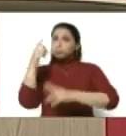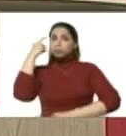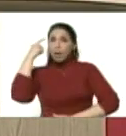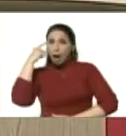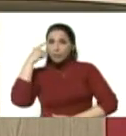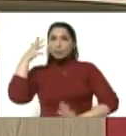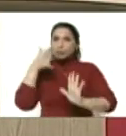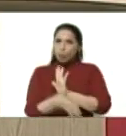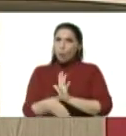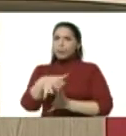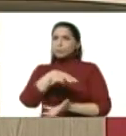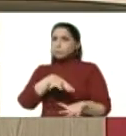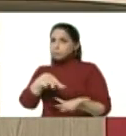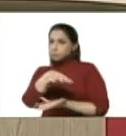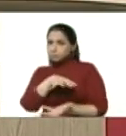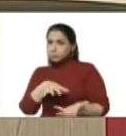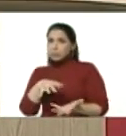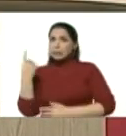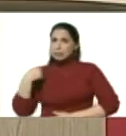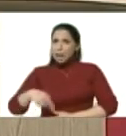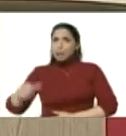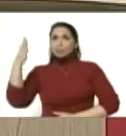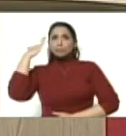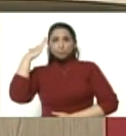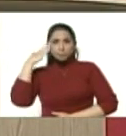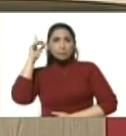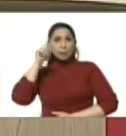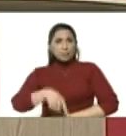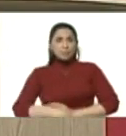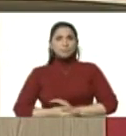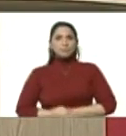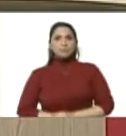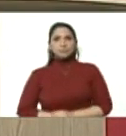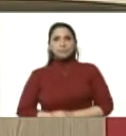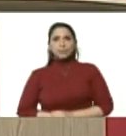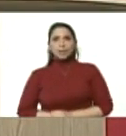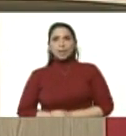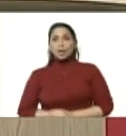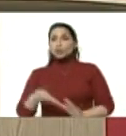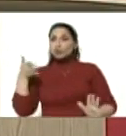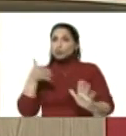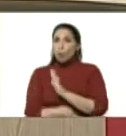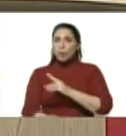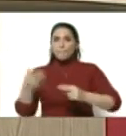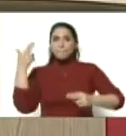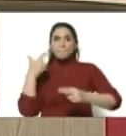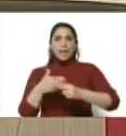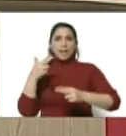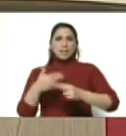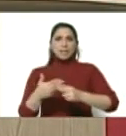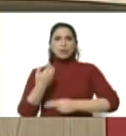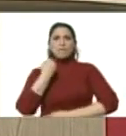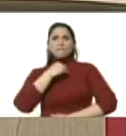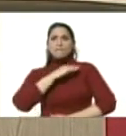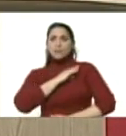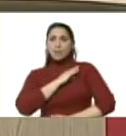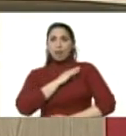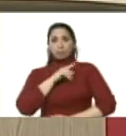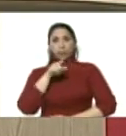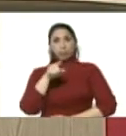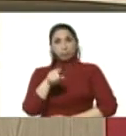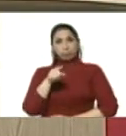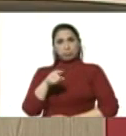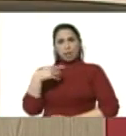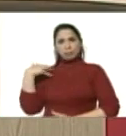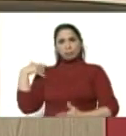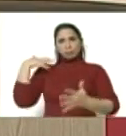de la situación. Tiene conocimiento también sobre la peligrosidad de este virus. Y es lo que ha